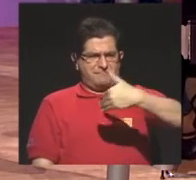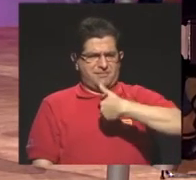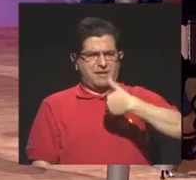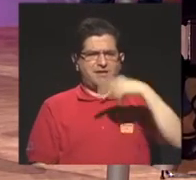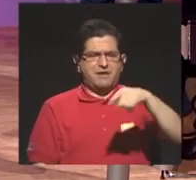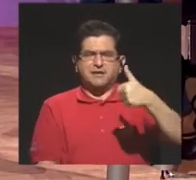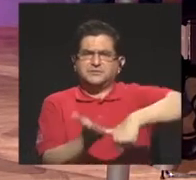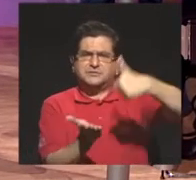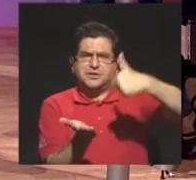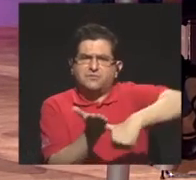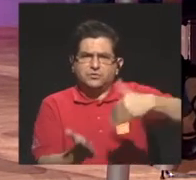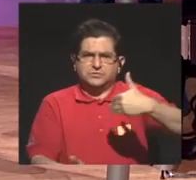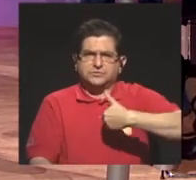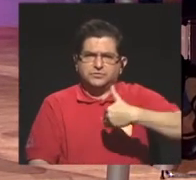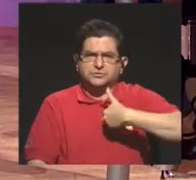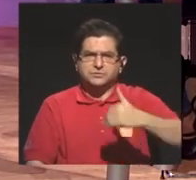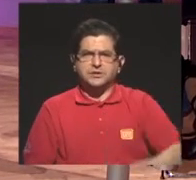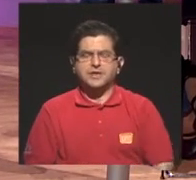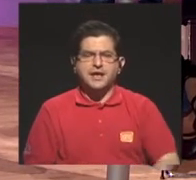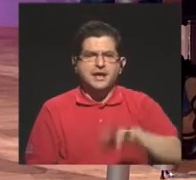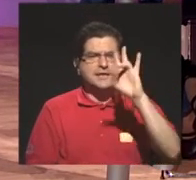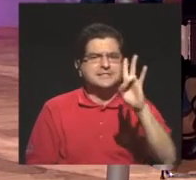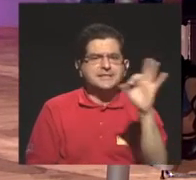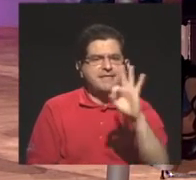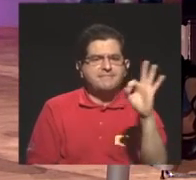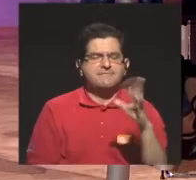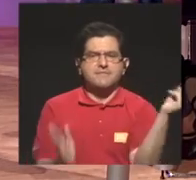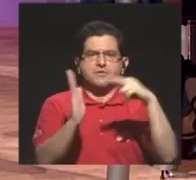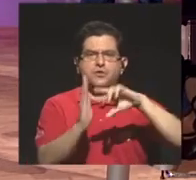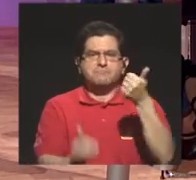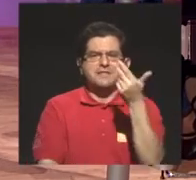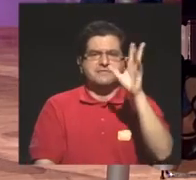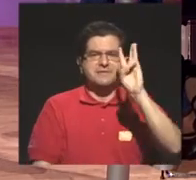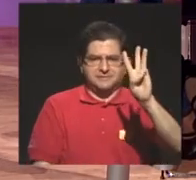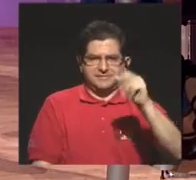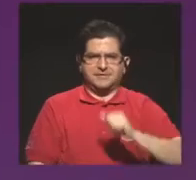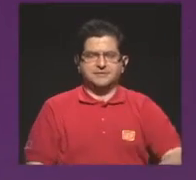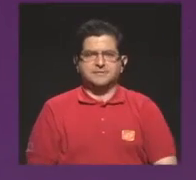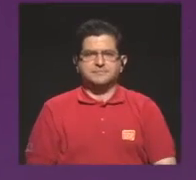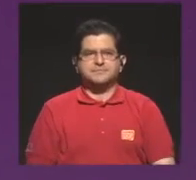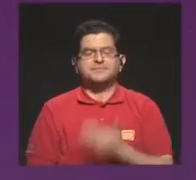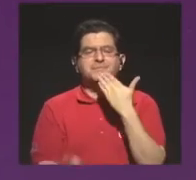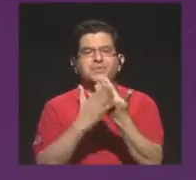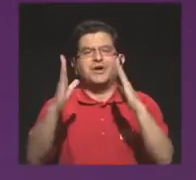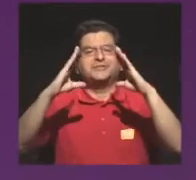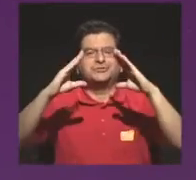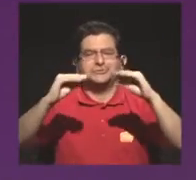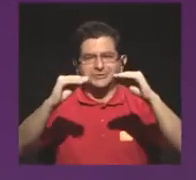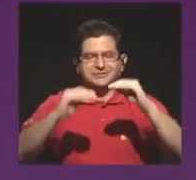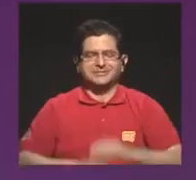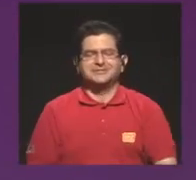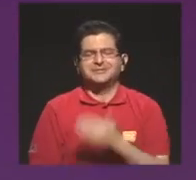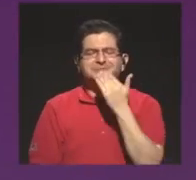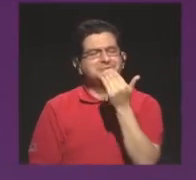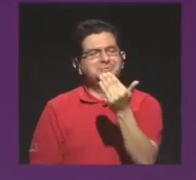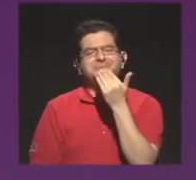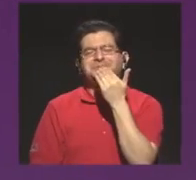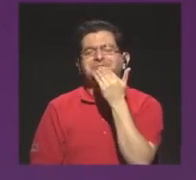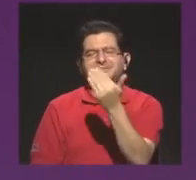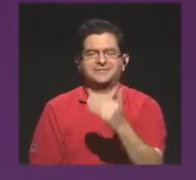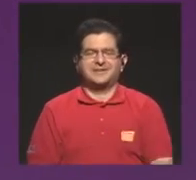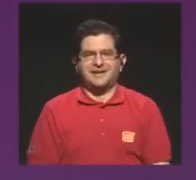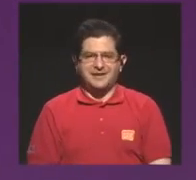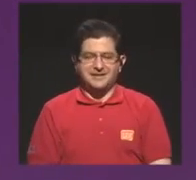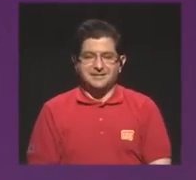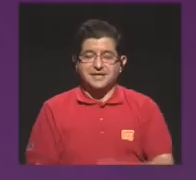esta elección que se va a celebrar el 7 de febrero de 2016? Bueno, buenas noches. Muchas gracias, Marta,